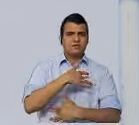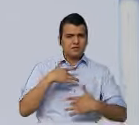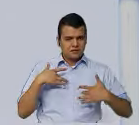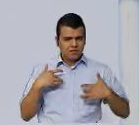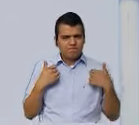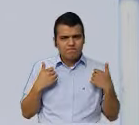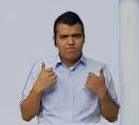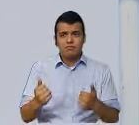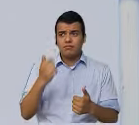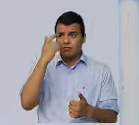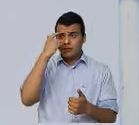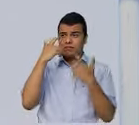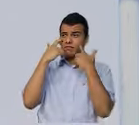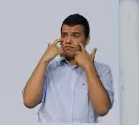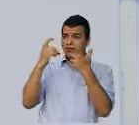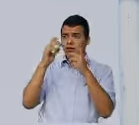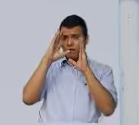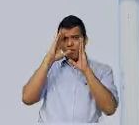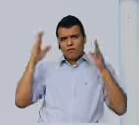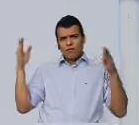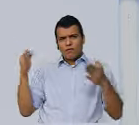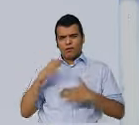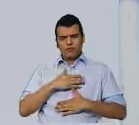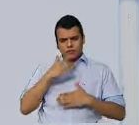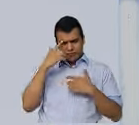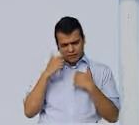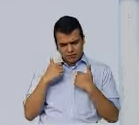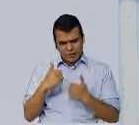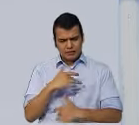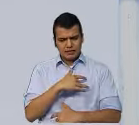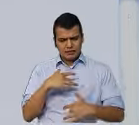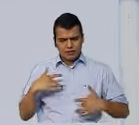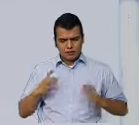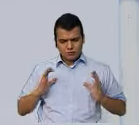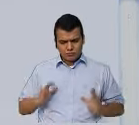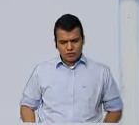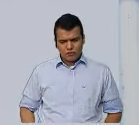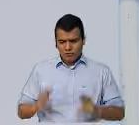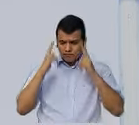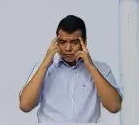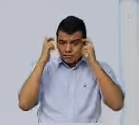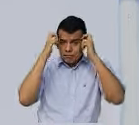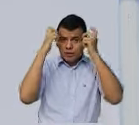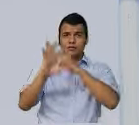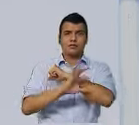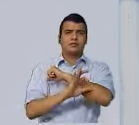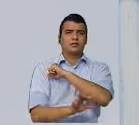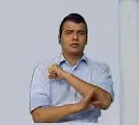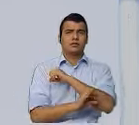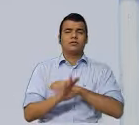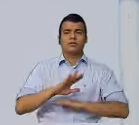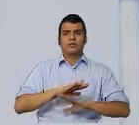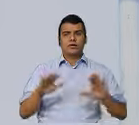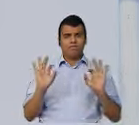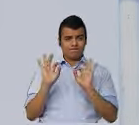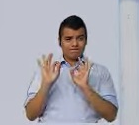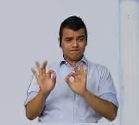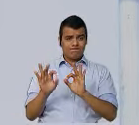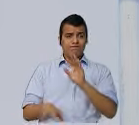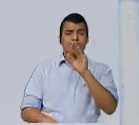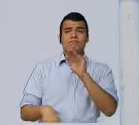salud como un estado de bienestar tanto físico, mental, psicológico, y